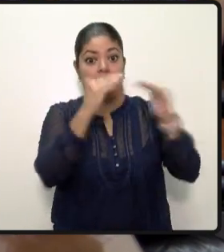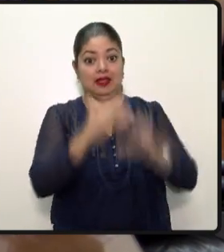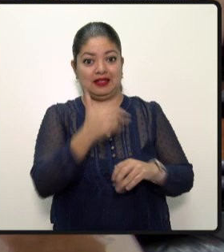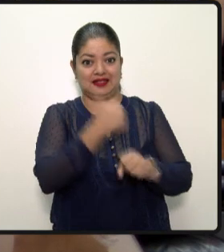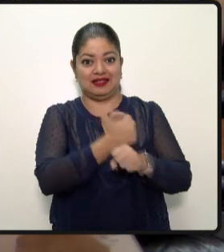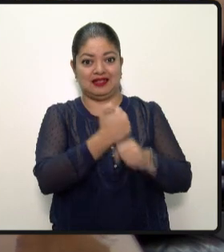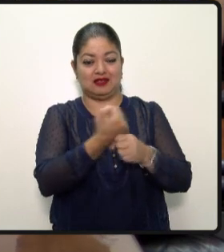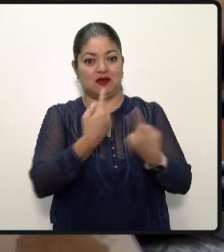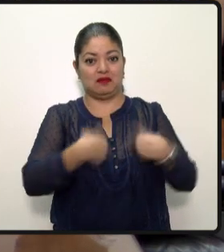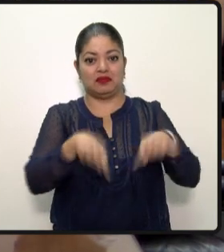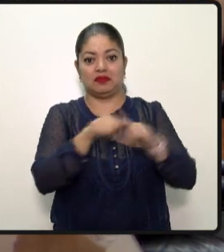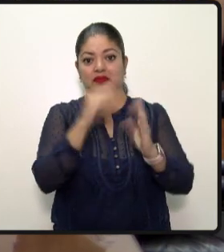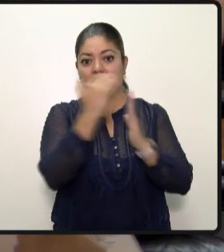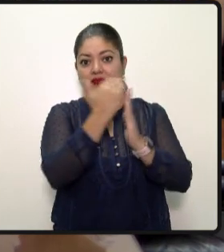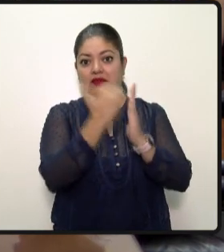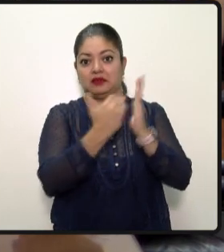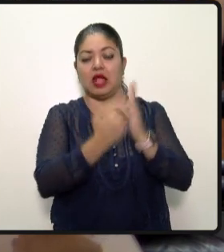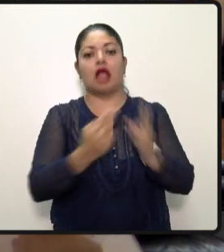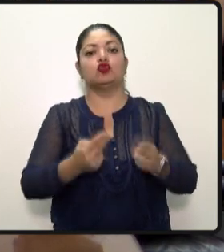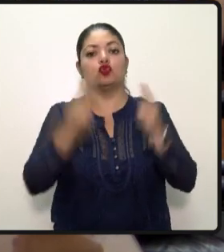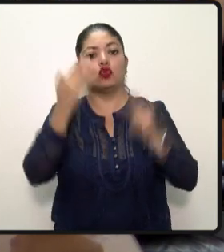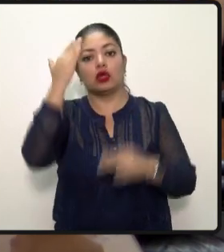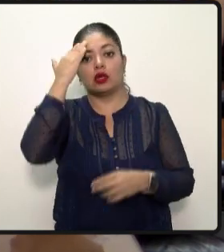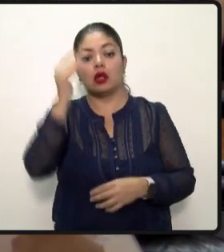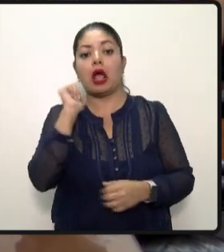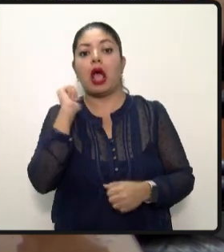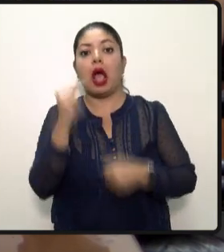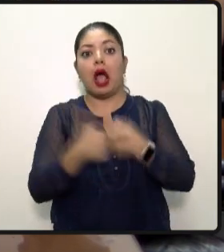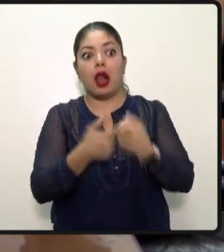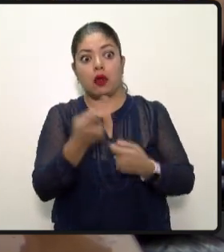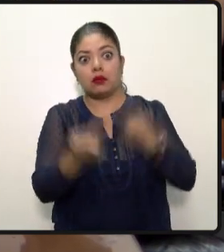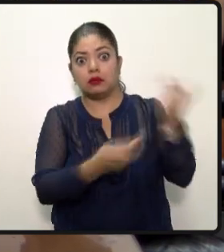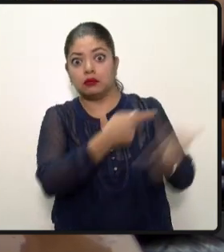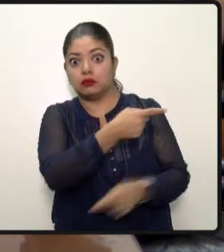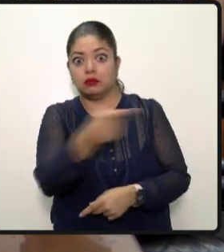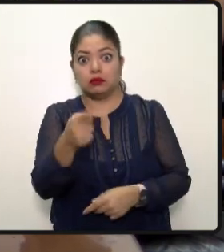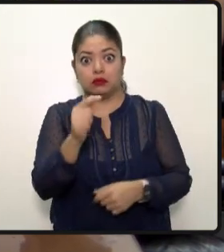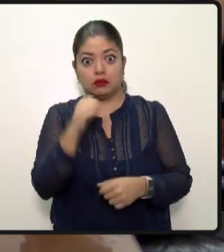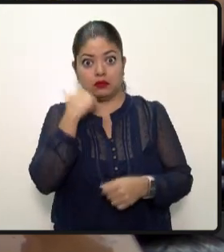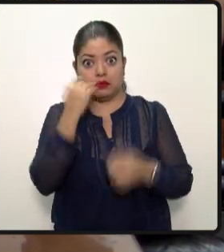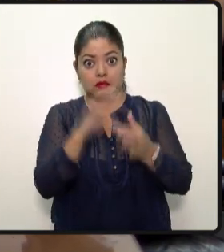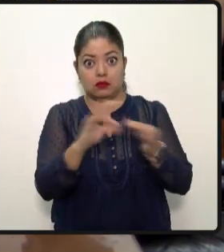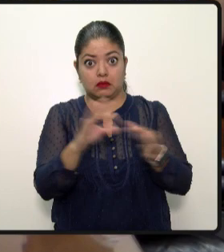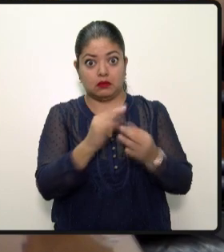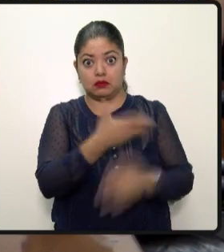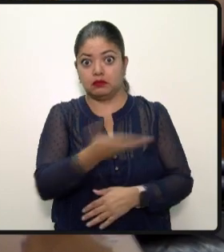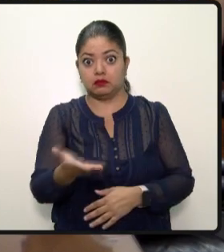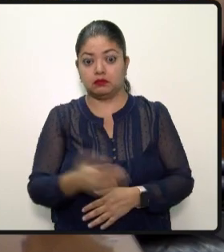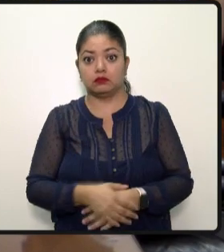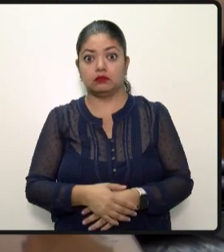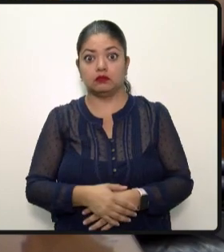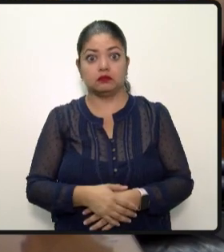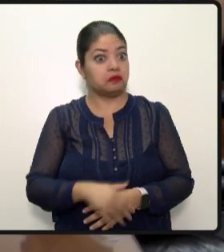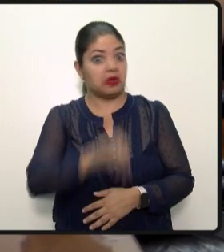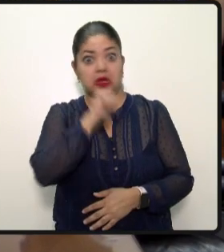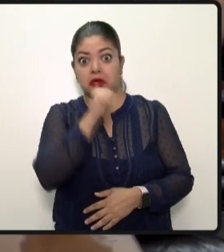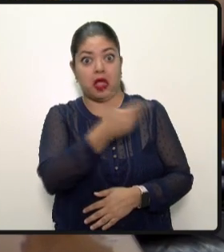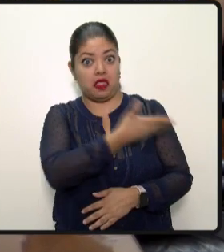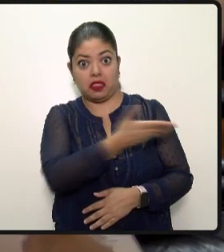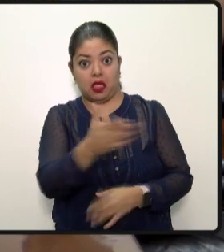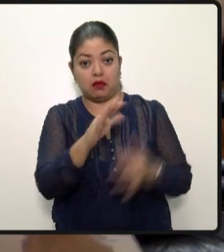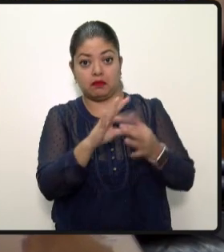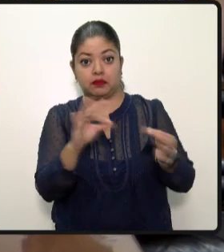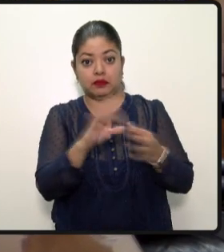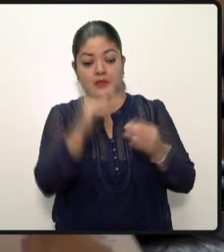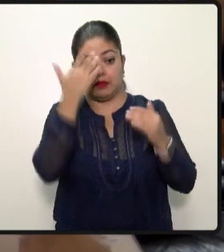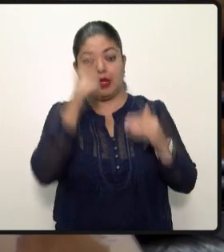día correspondiente a asuntos generales, les pregunto si tienen algún asunto que tratar. No habiendo más asuntos que tratar y para desahogar